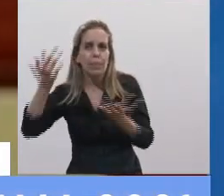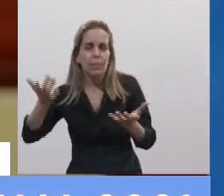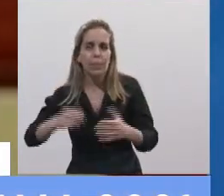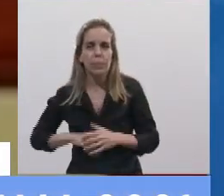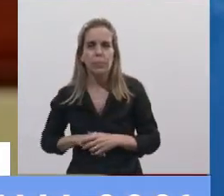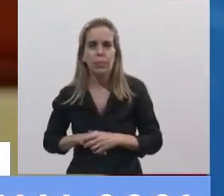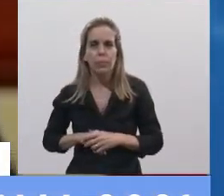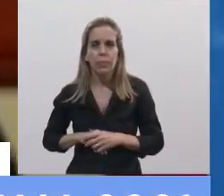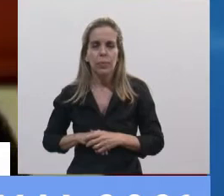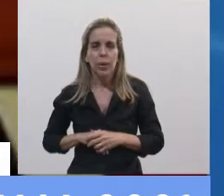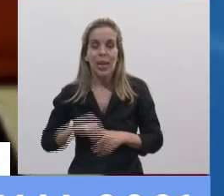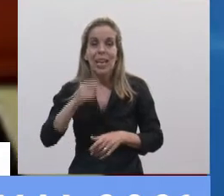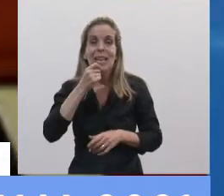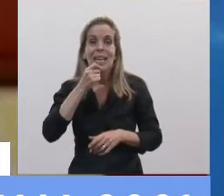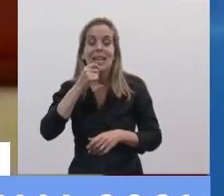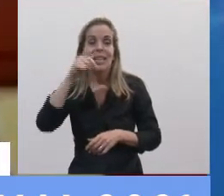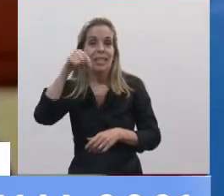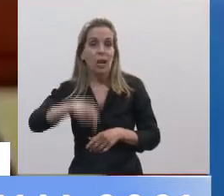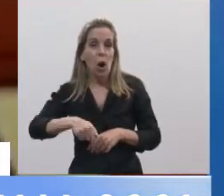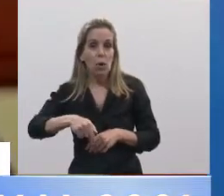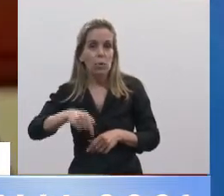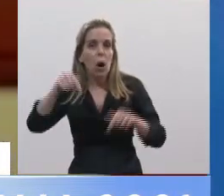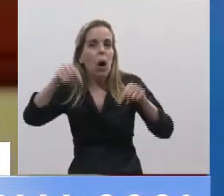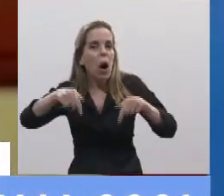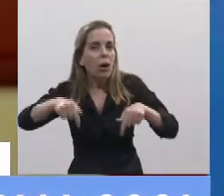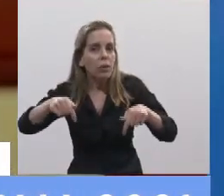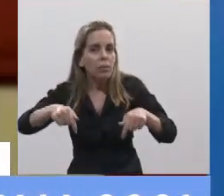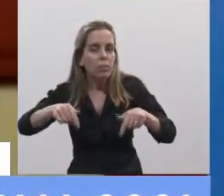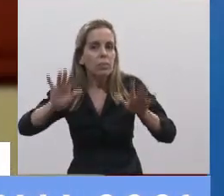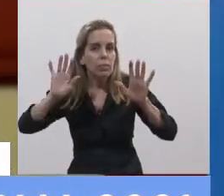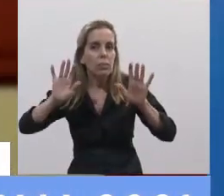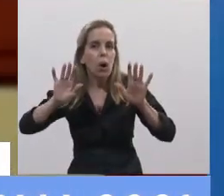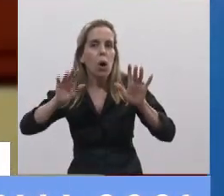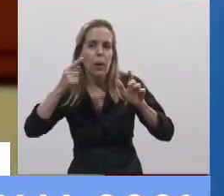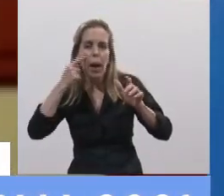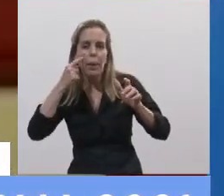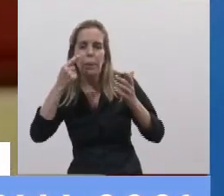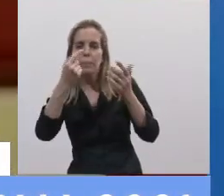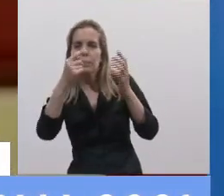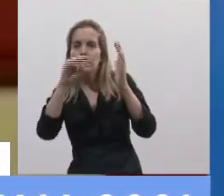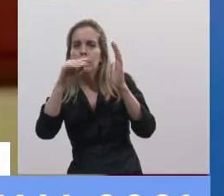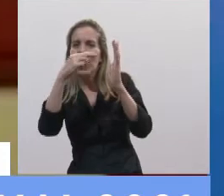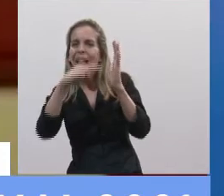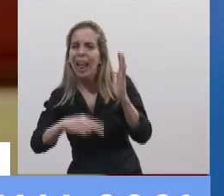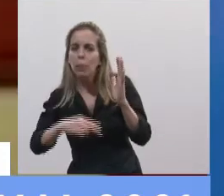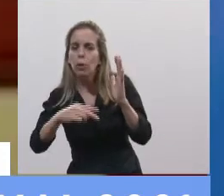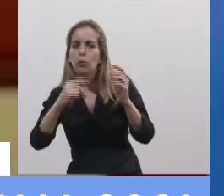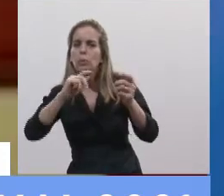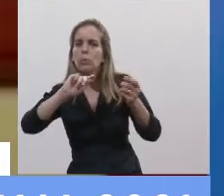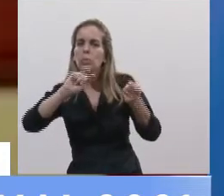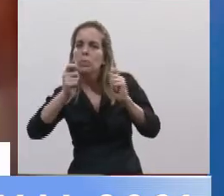situación. Pero si hoy, repasamos esas variables económicas, nos